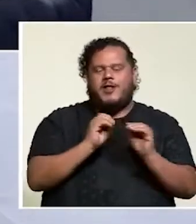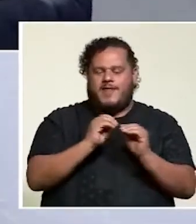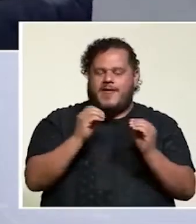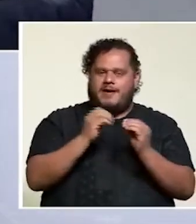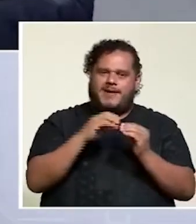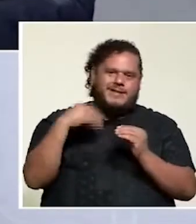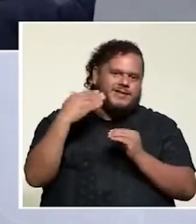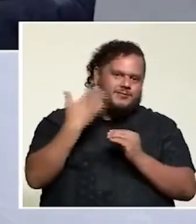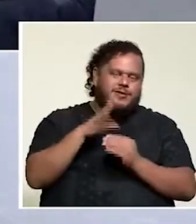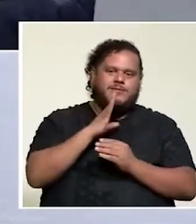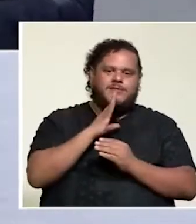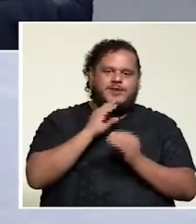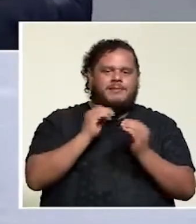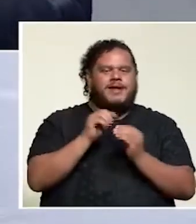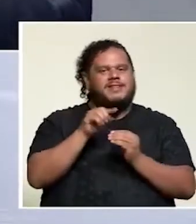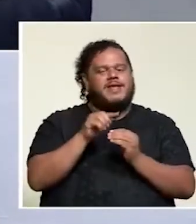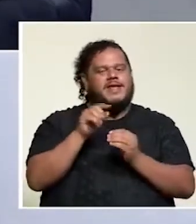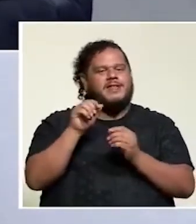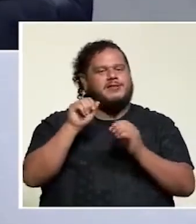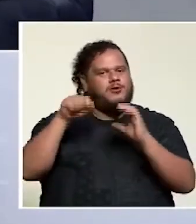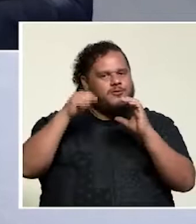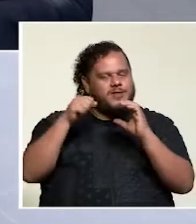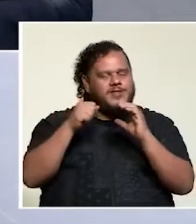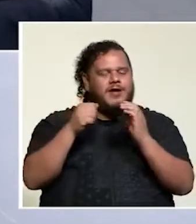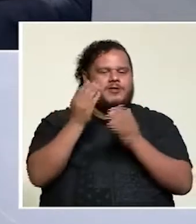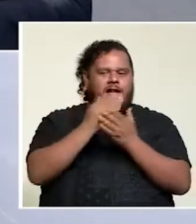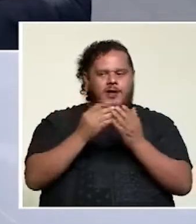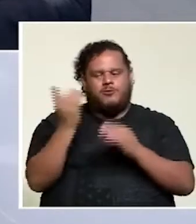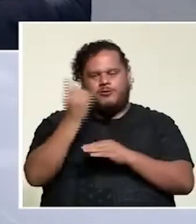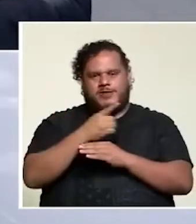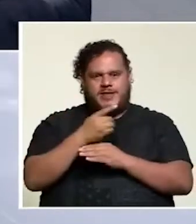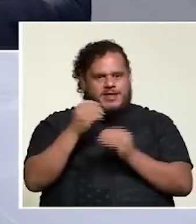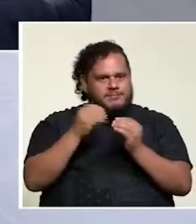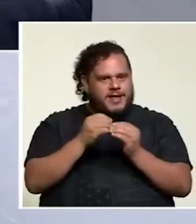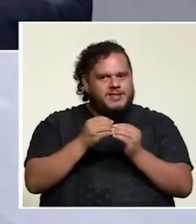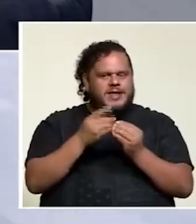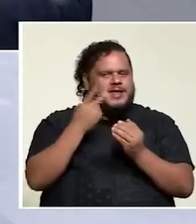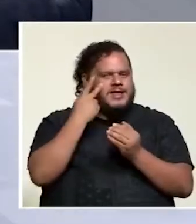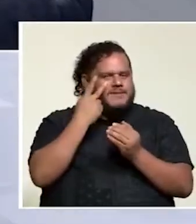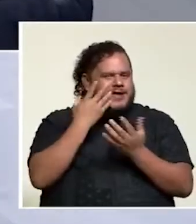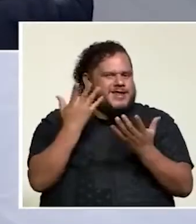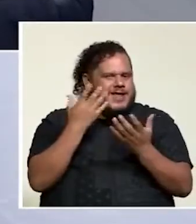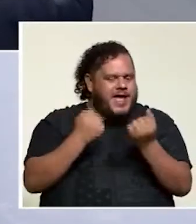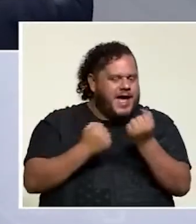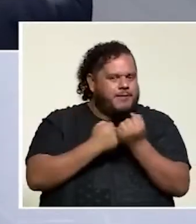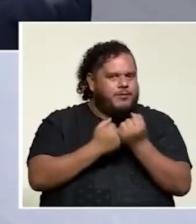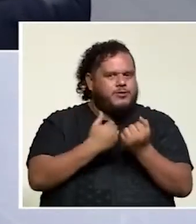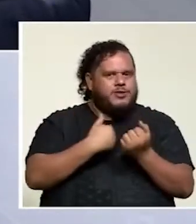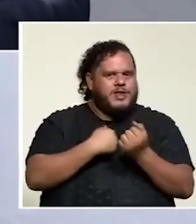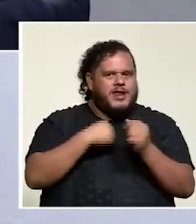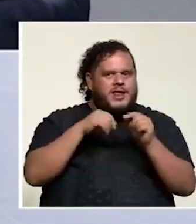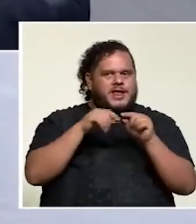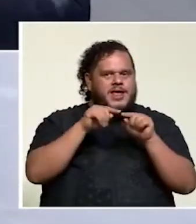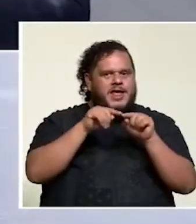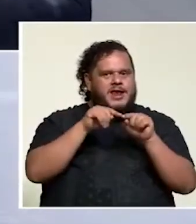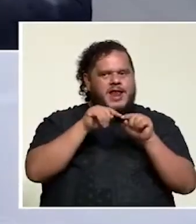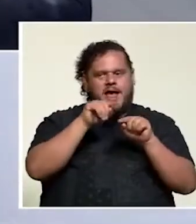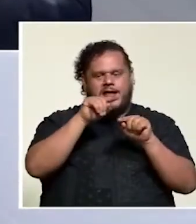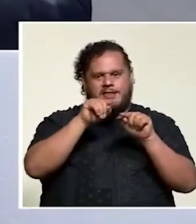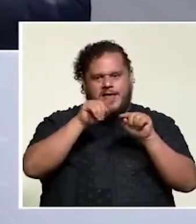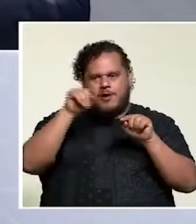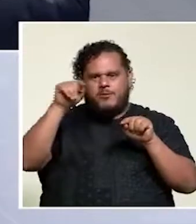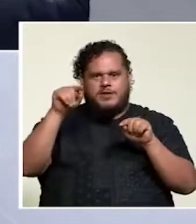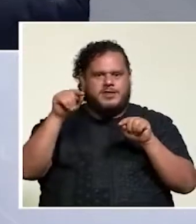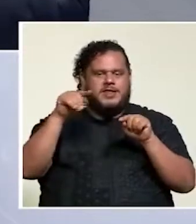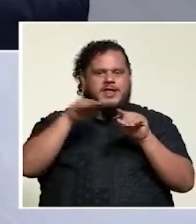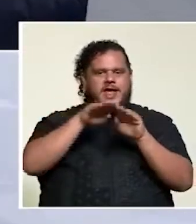seguiremos hablando por lo menos de este video unos días más y ver la repercusión que tiene al apoyo que ciertamente en las encuestas ha reflejado José María Figueres,